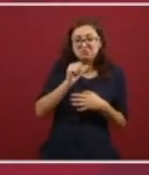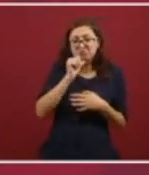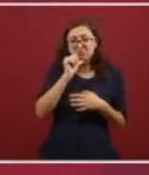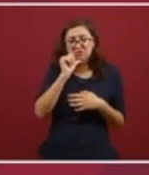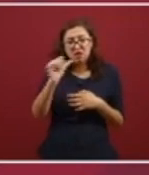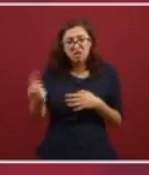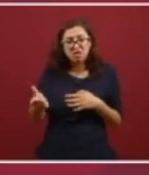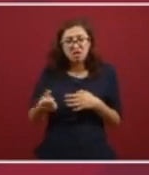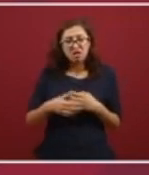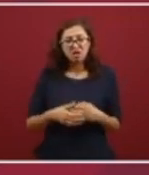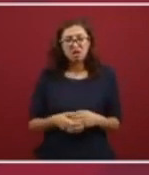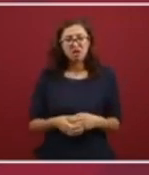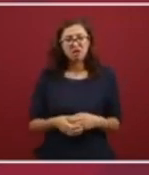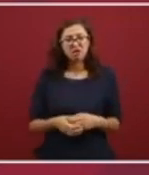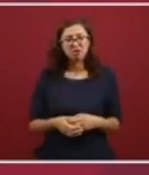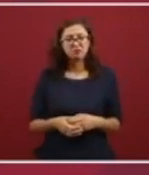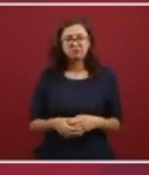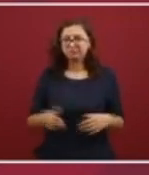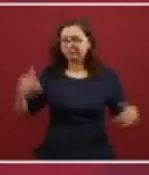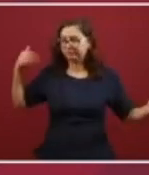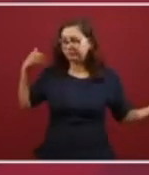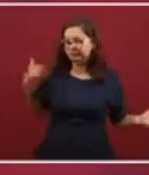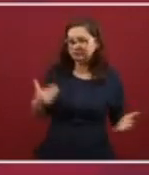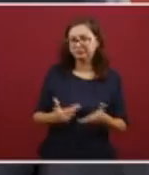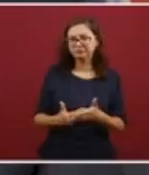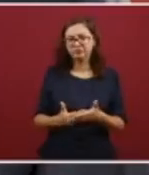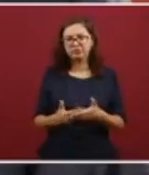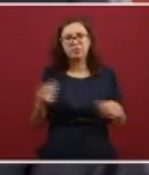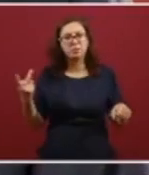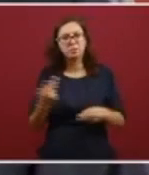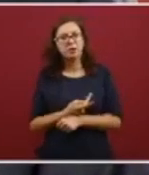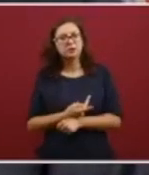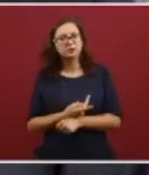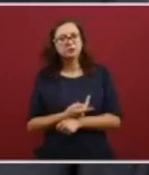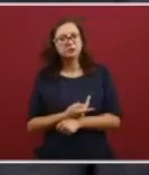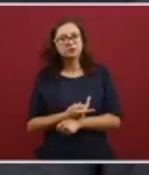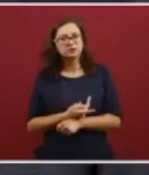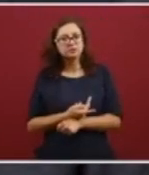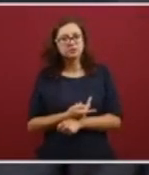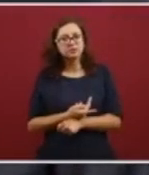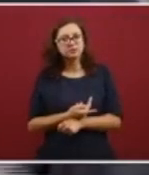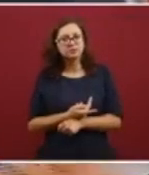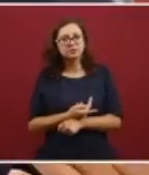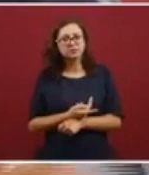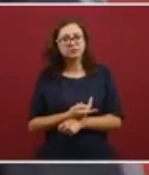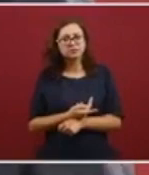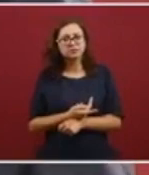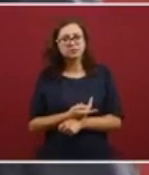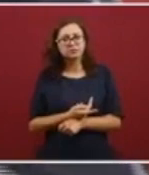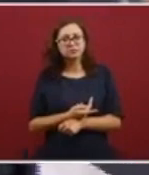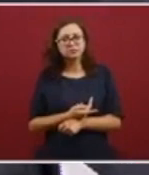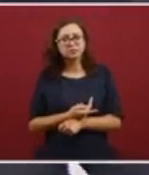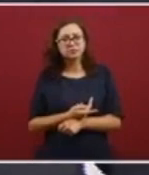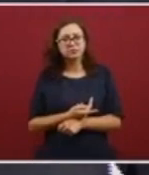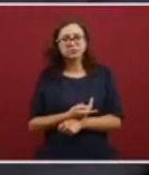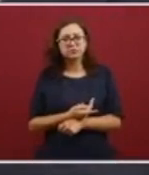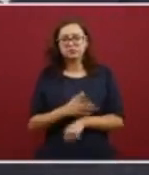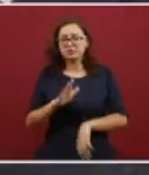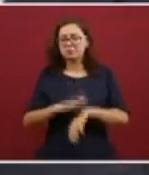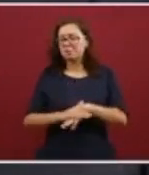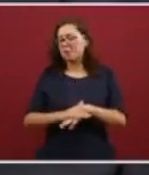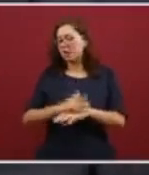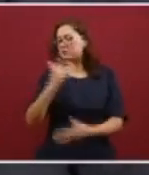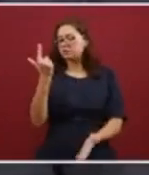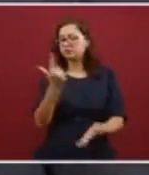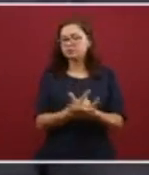¿Qué fue lo que sucedió en los últimos tiempos? Pues que se agravó la